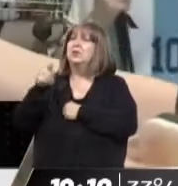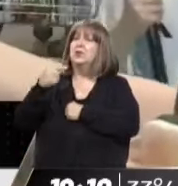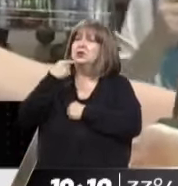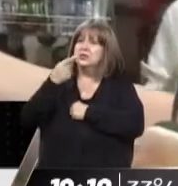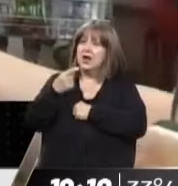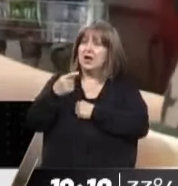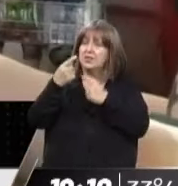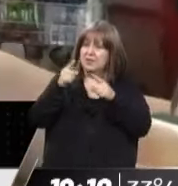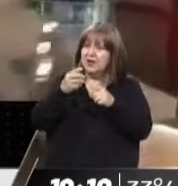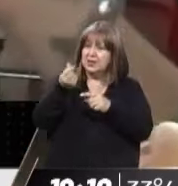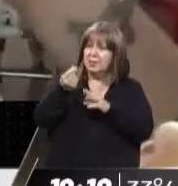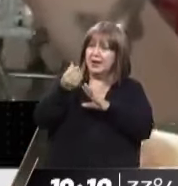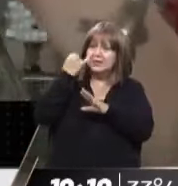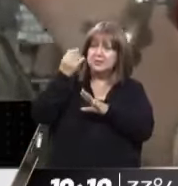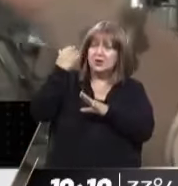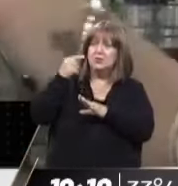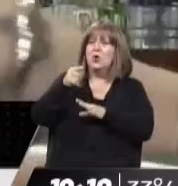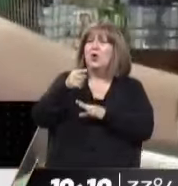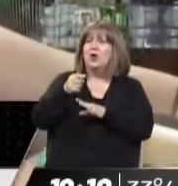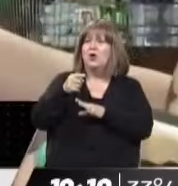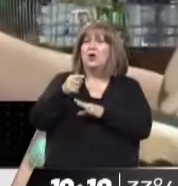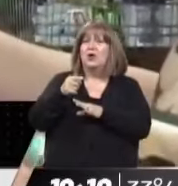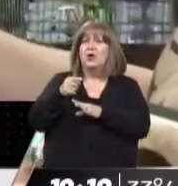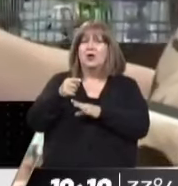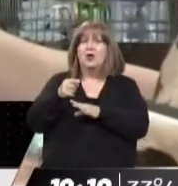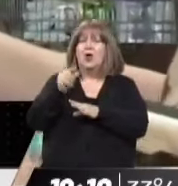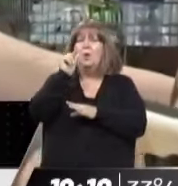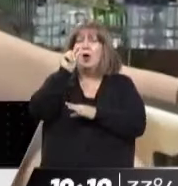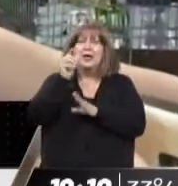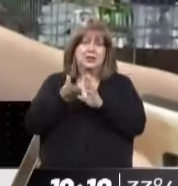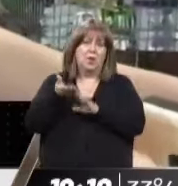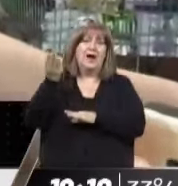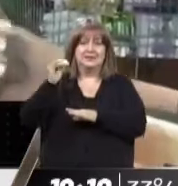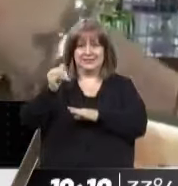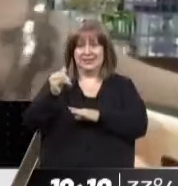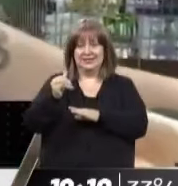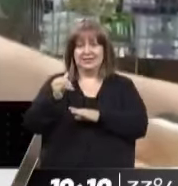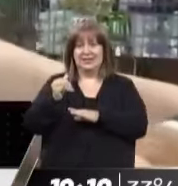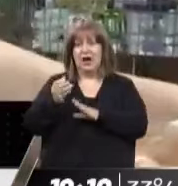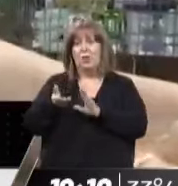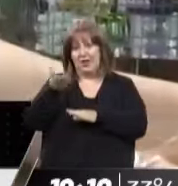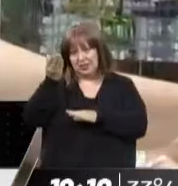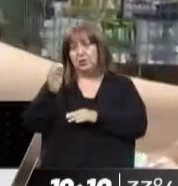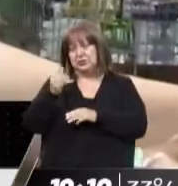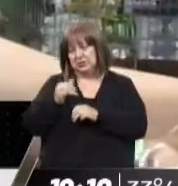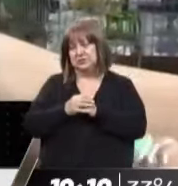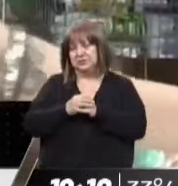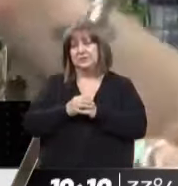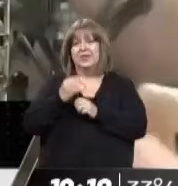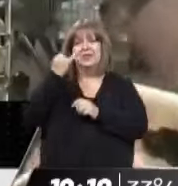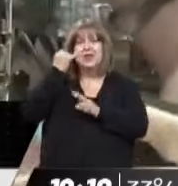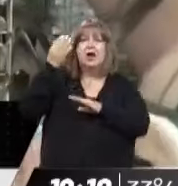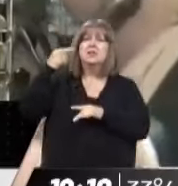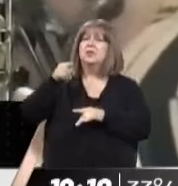Con respecto a otros. ¿A su compra anterior? No, sí, un poquito. Sí. Han aumentado, sí. ¿Y